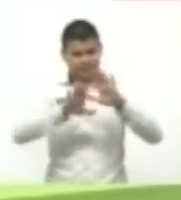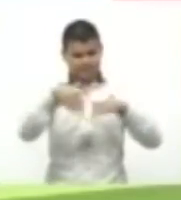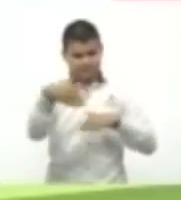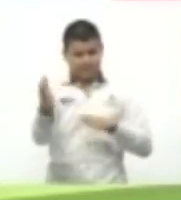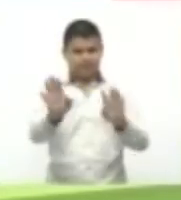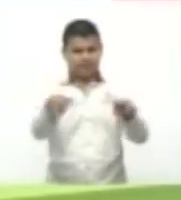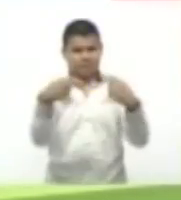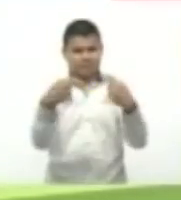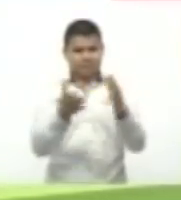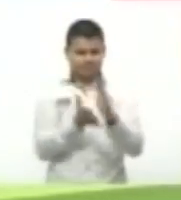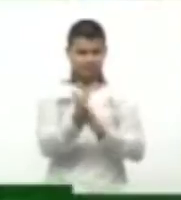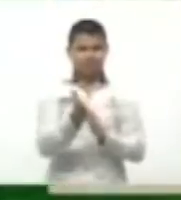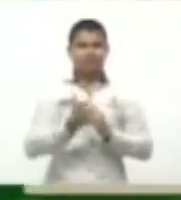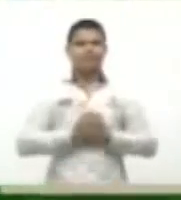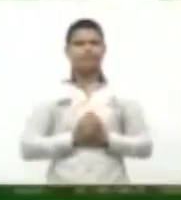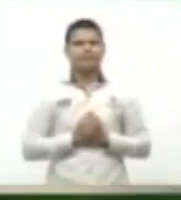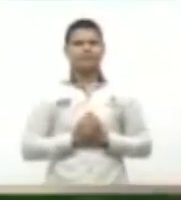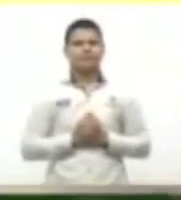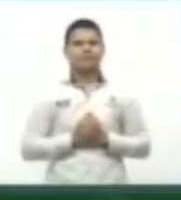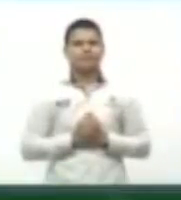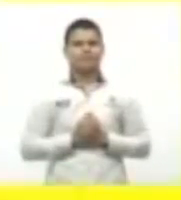en las noticias.